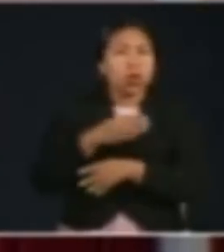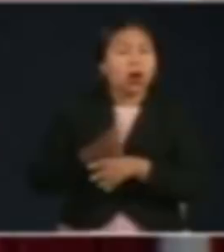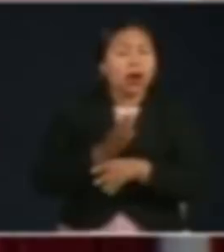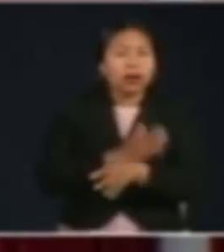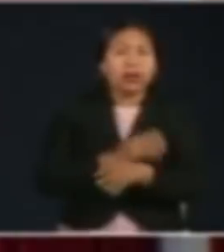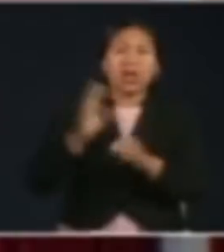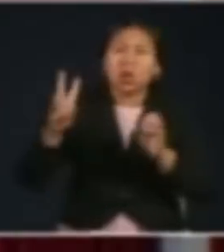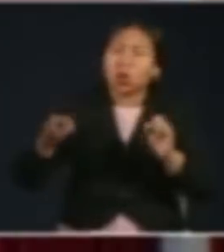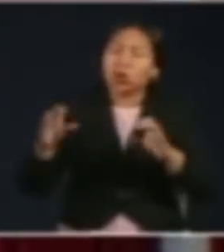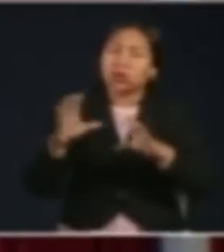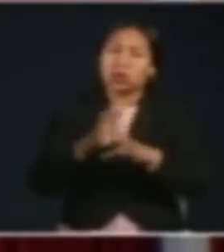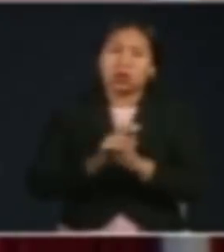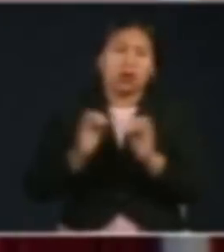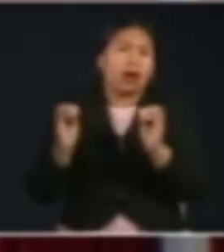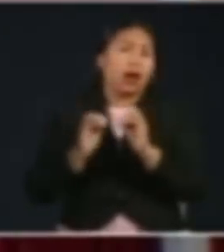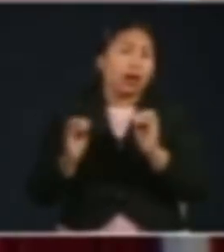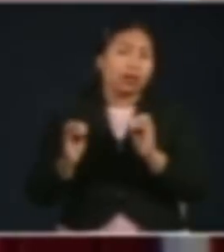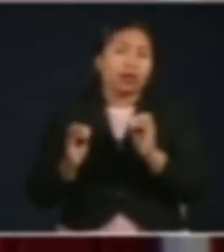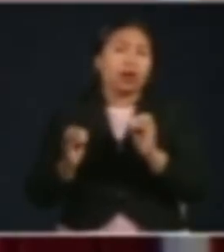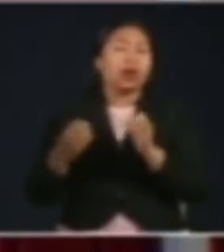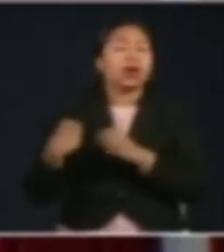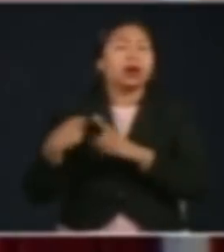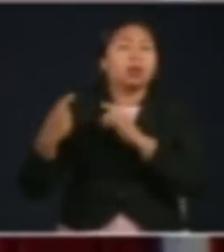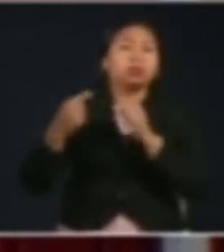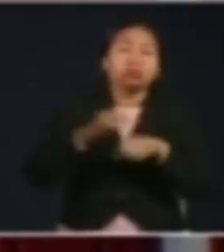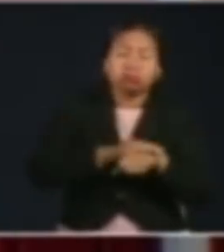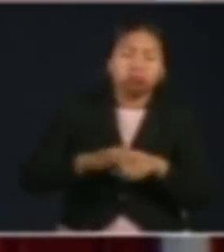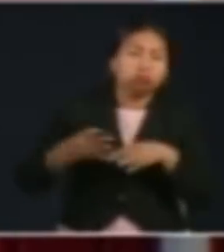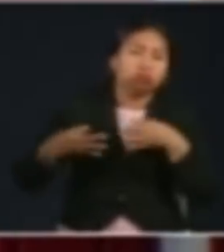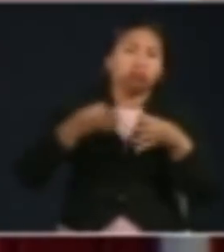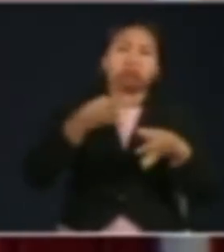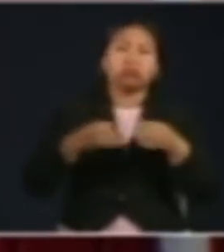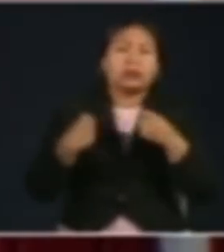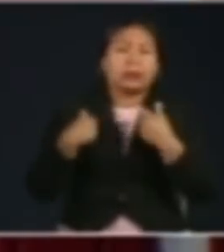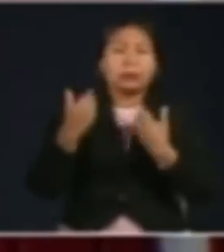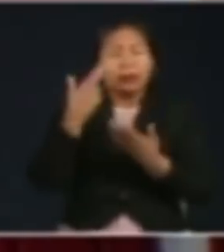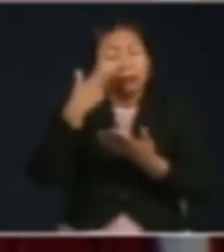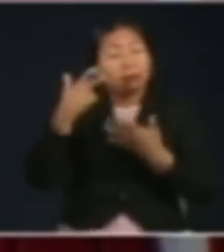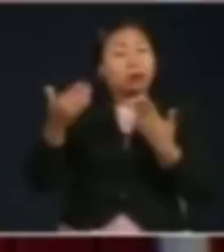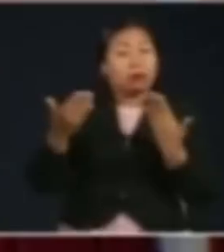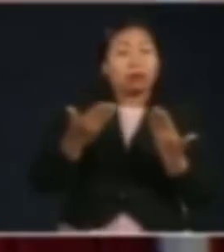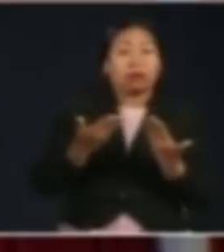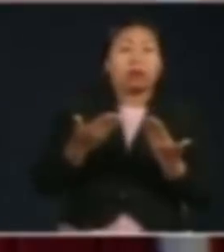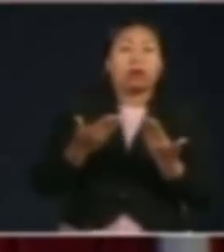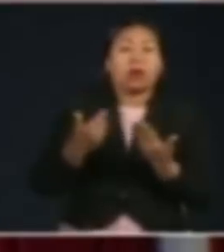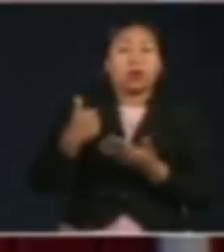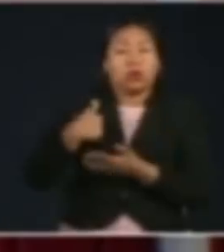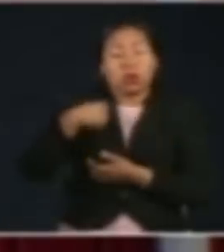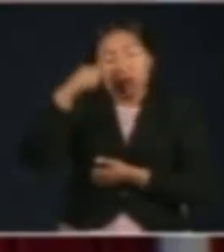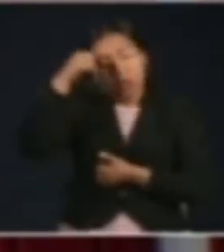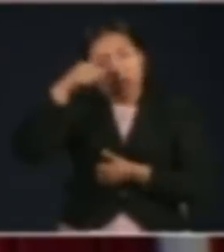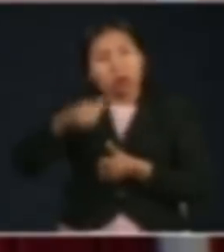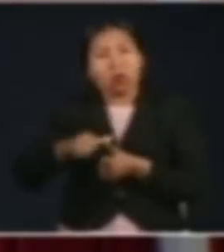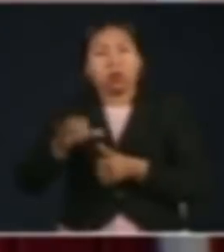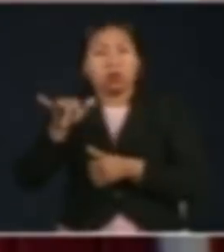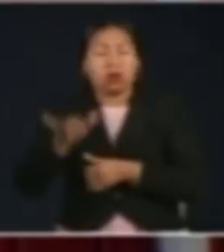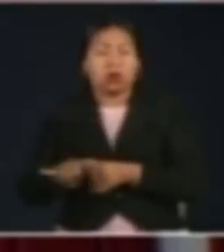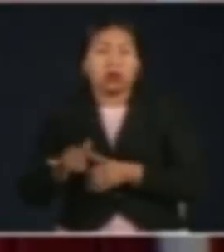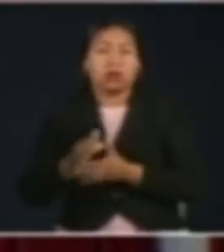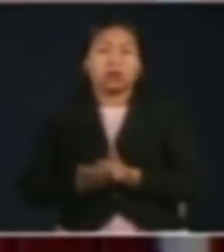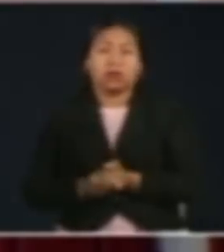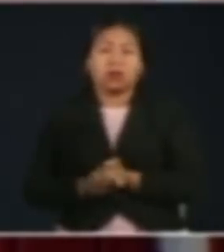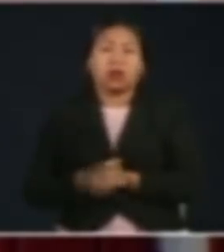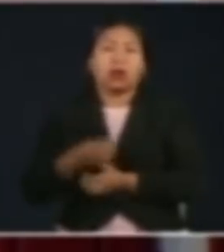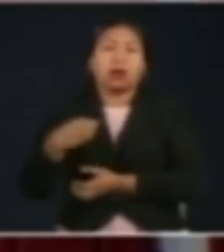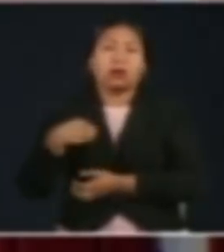va a ver como un acto de complicidad. Me recuerdo aquí mismo cuando interrogué al